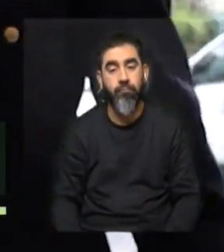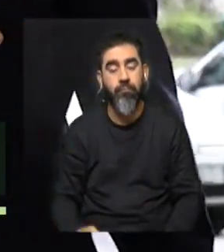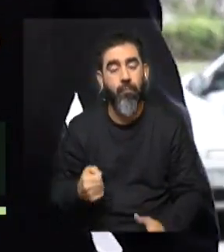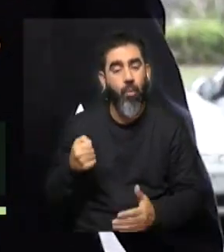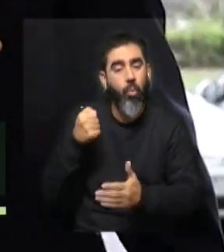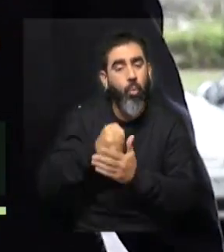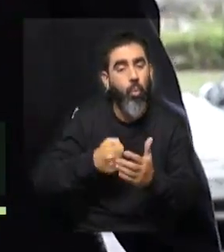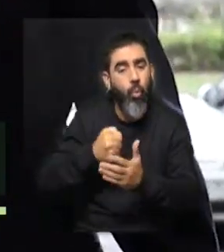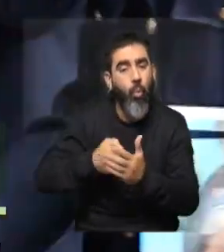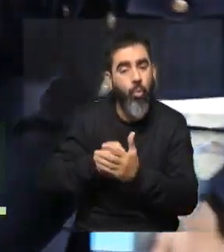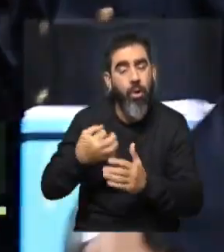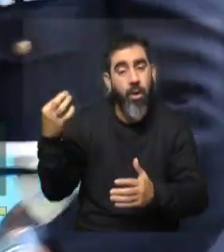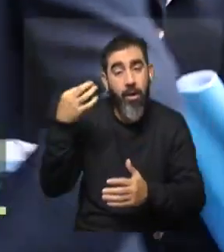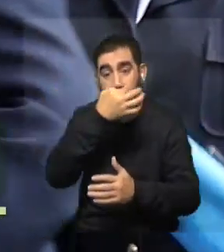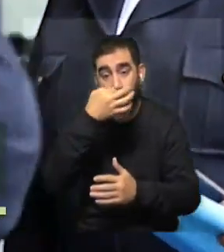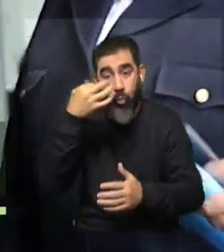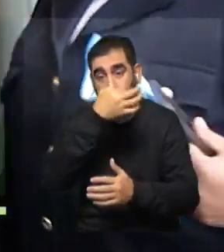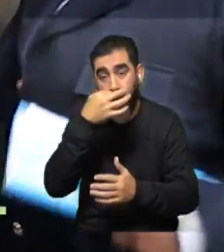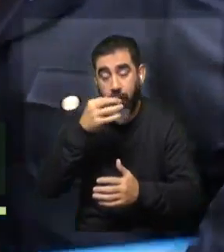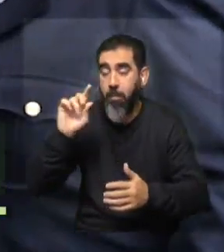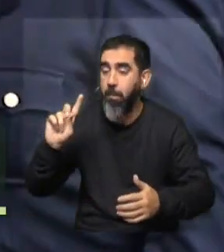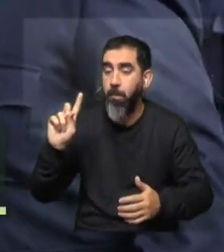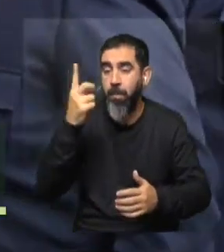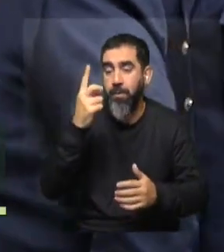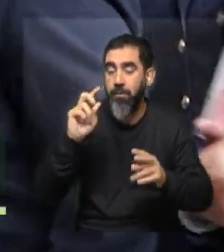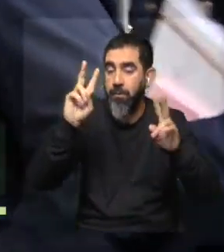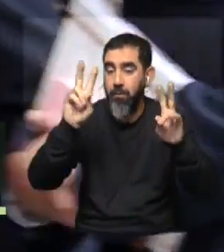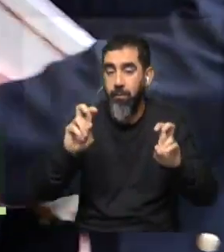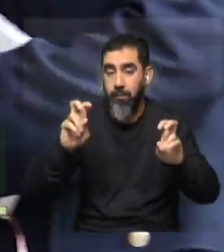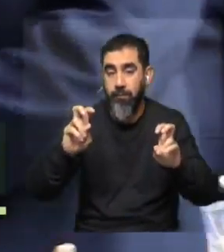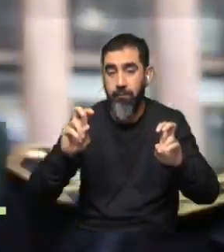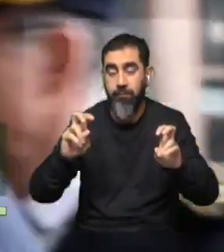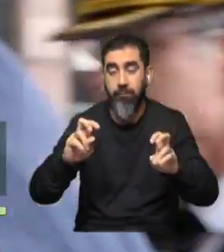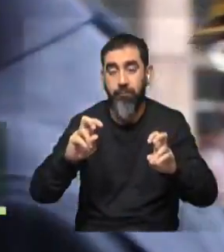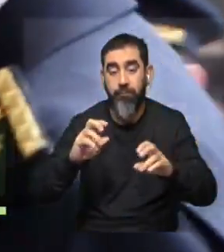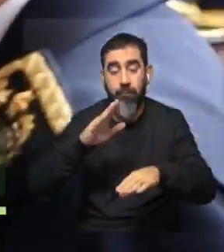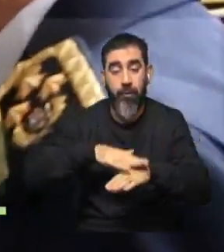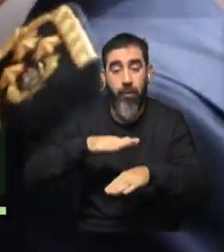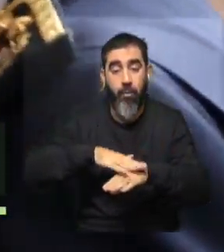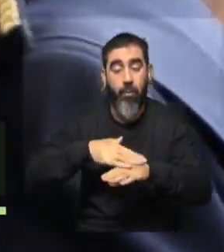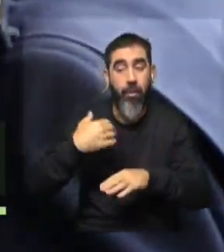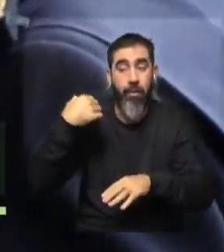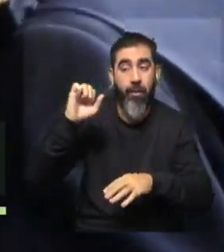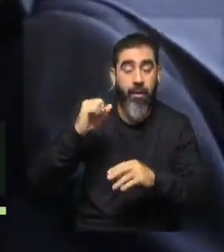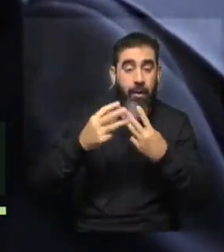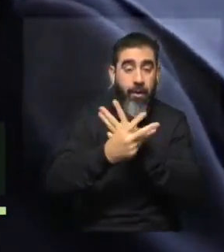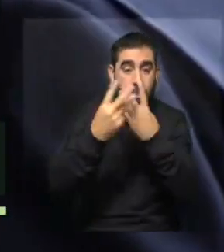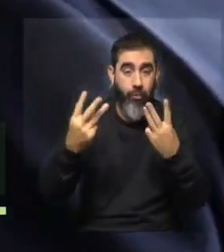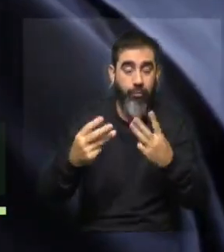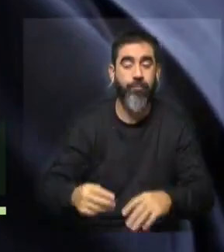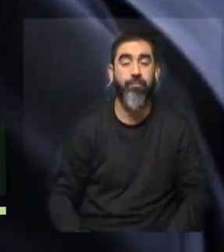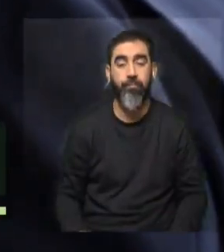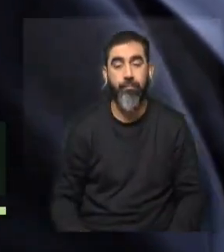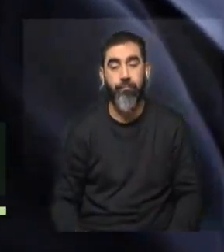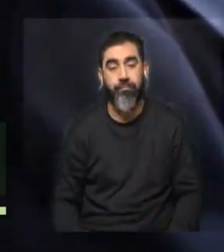por el narcotráfico es el principal factor de la suba de los delitos en términos generales